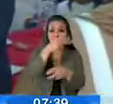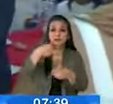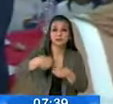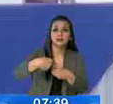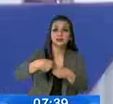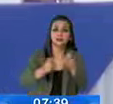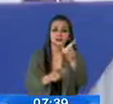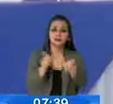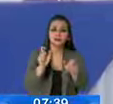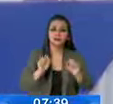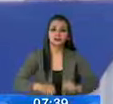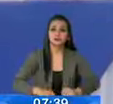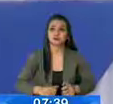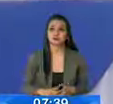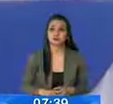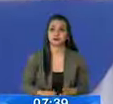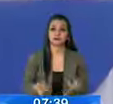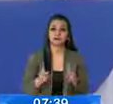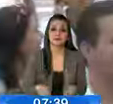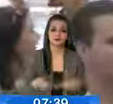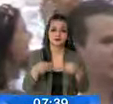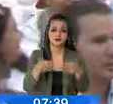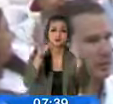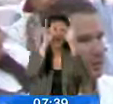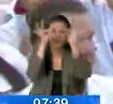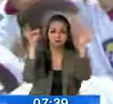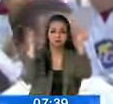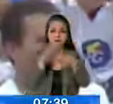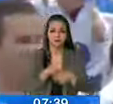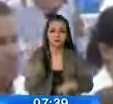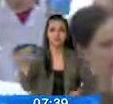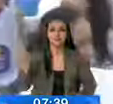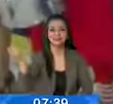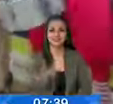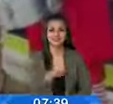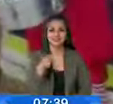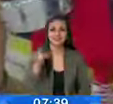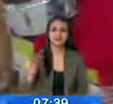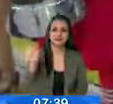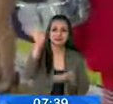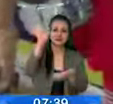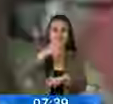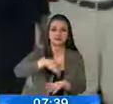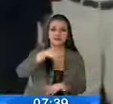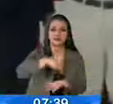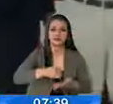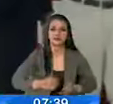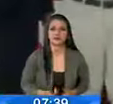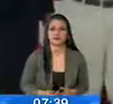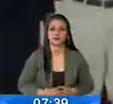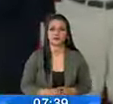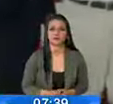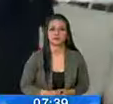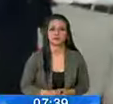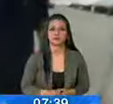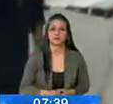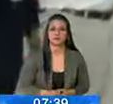nuestra gente. Donde además se le entregó el sombrero y machete por parte de representantes manabitas.